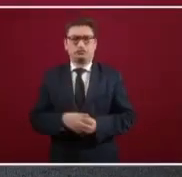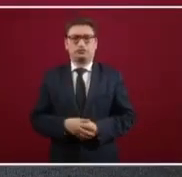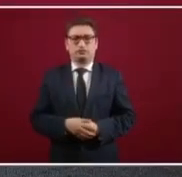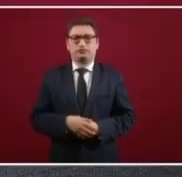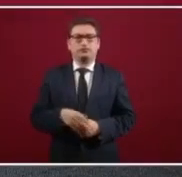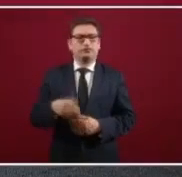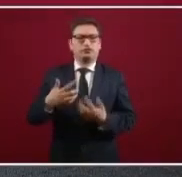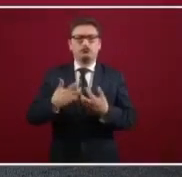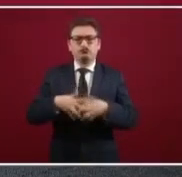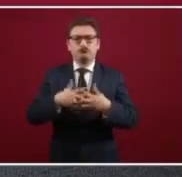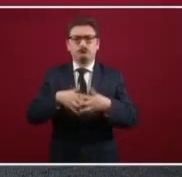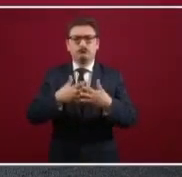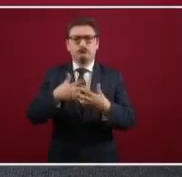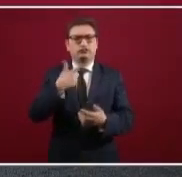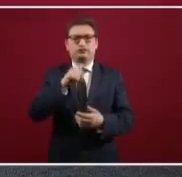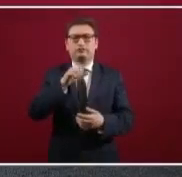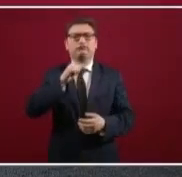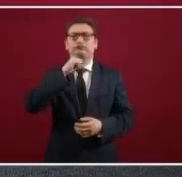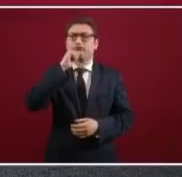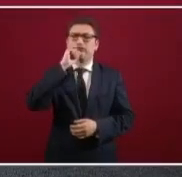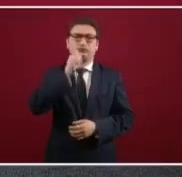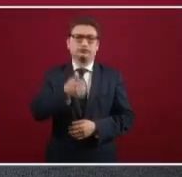hubo producción de gas